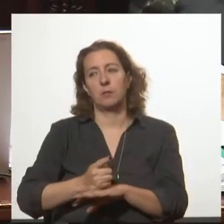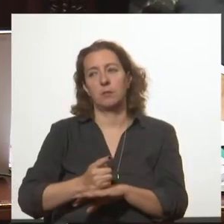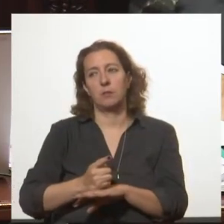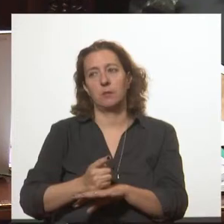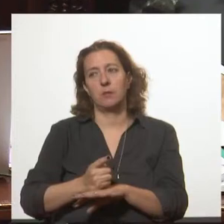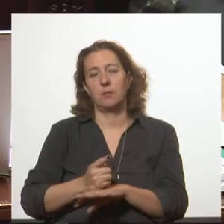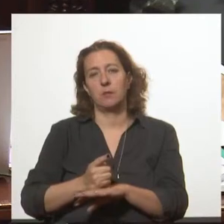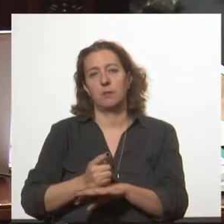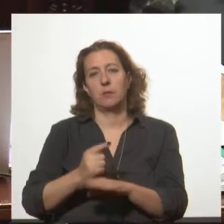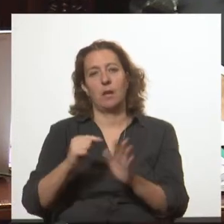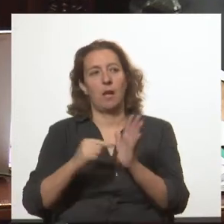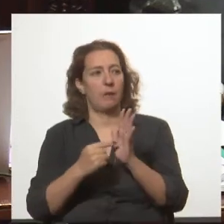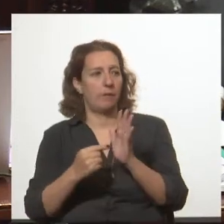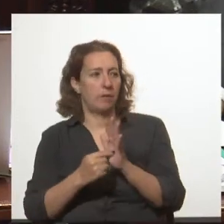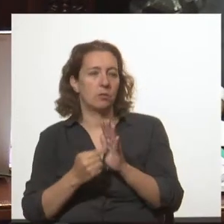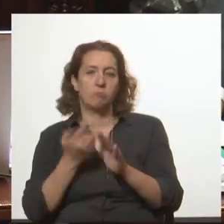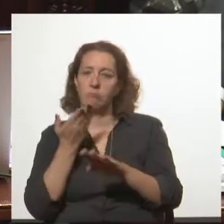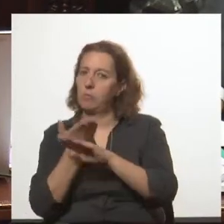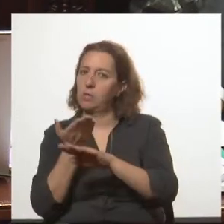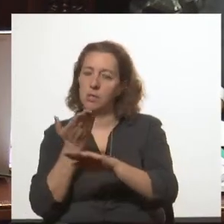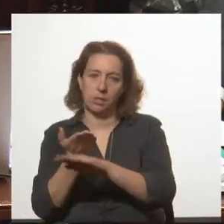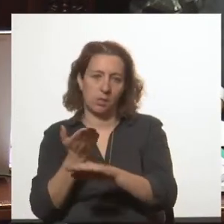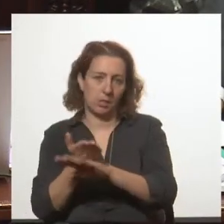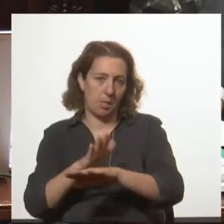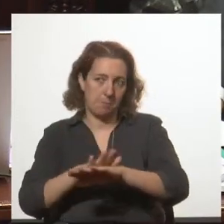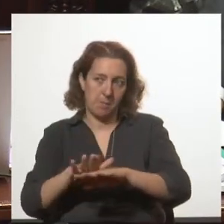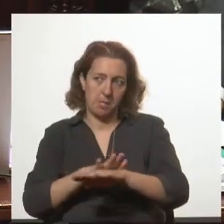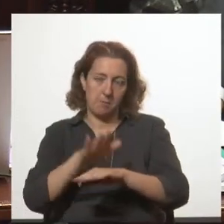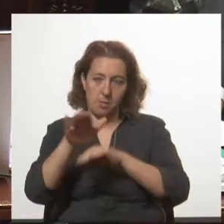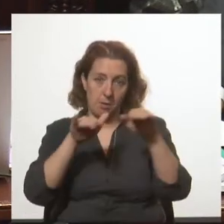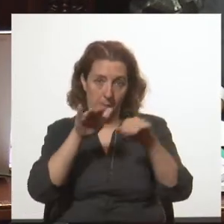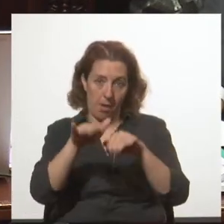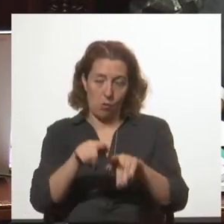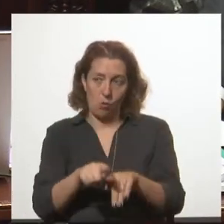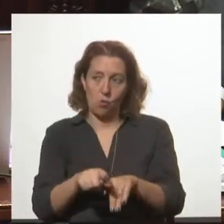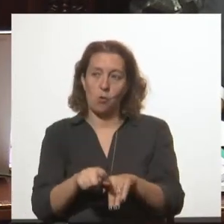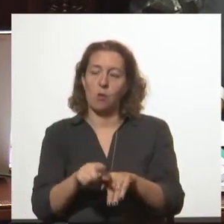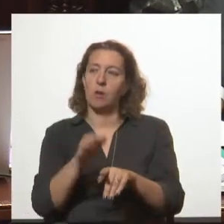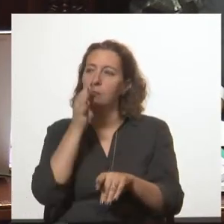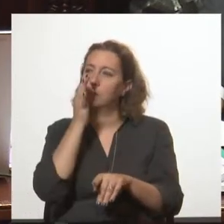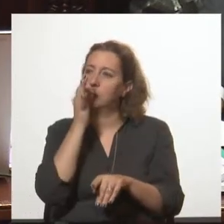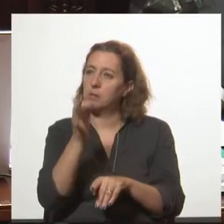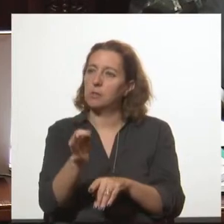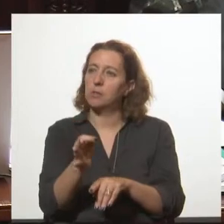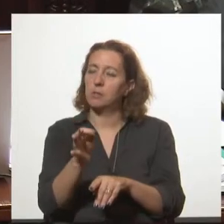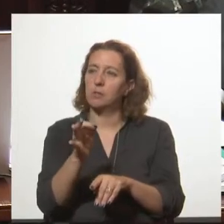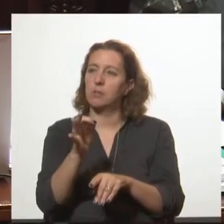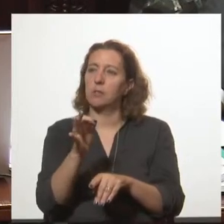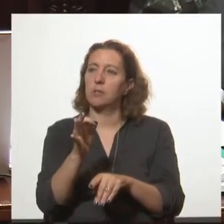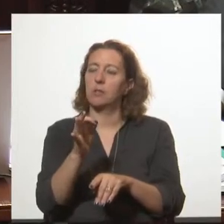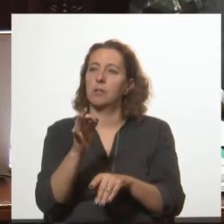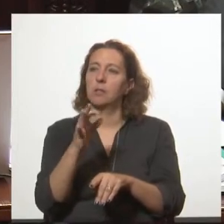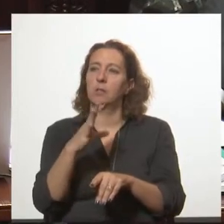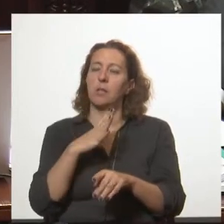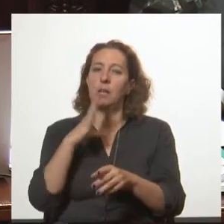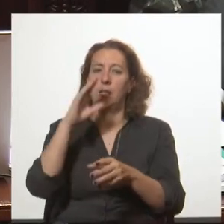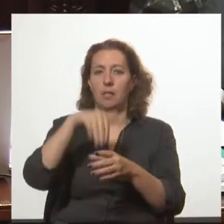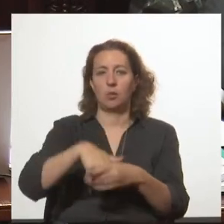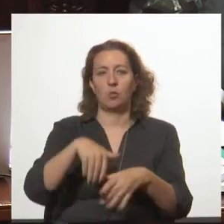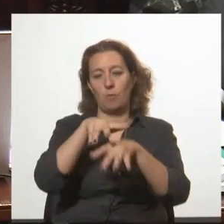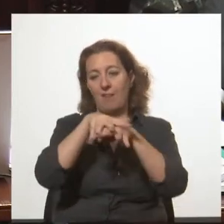con las calificaciones exigidas mínimas en ese llamado que establecían formar parte de una red internacional